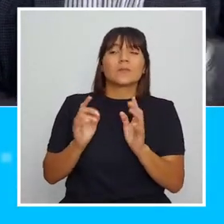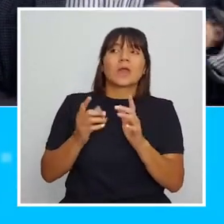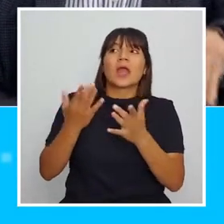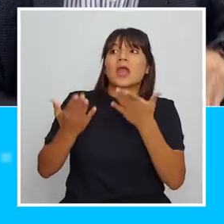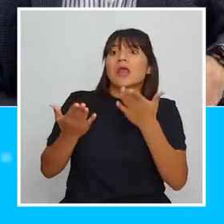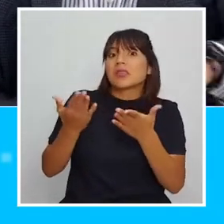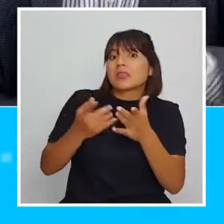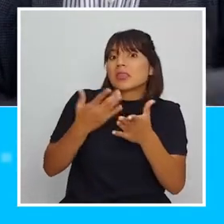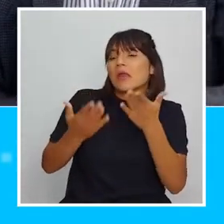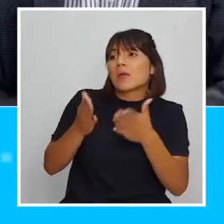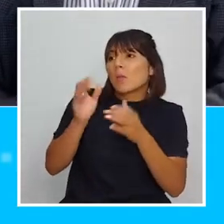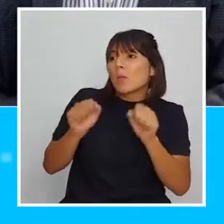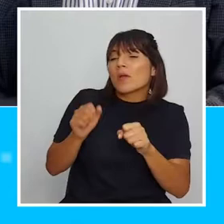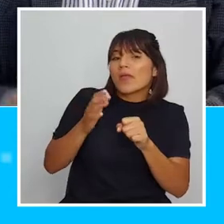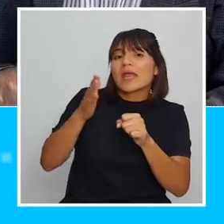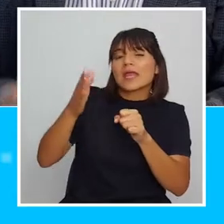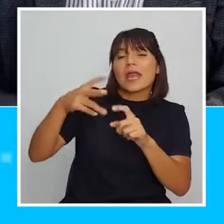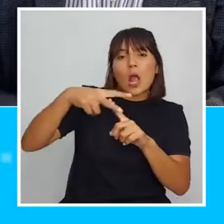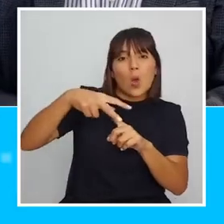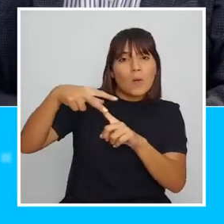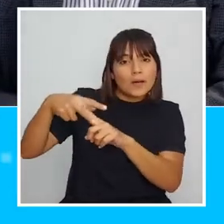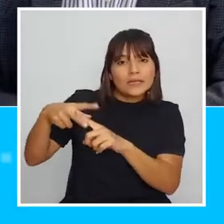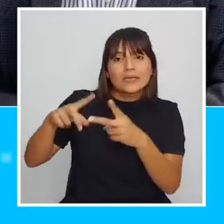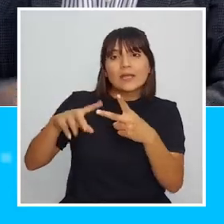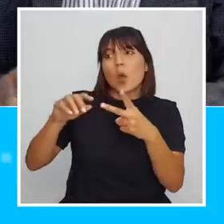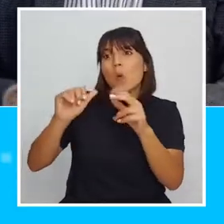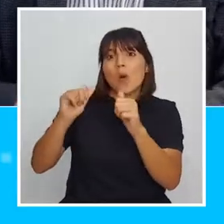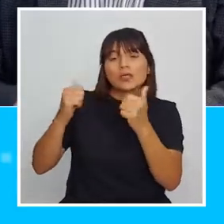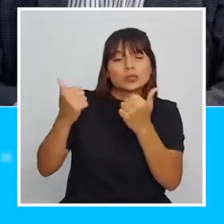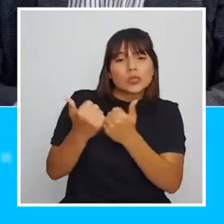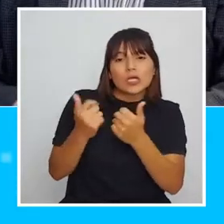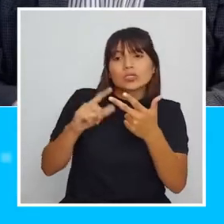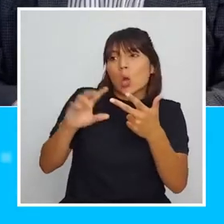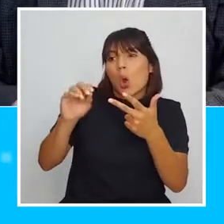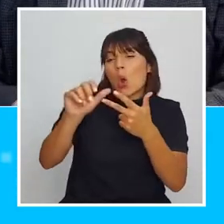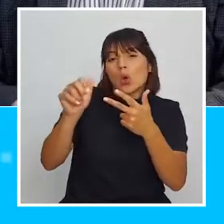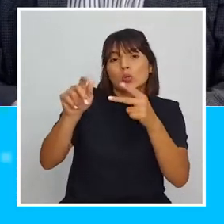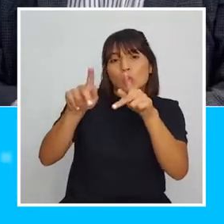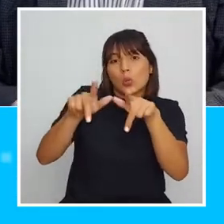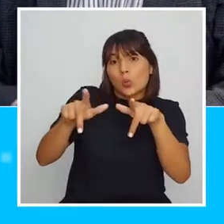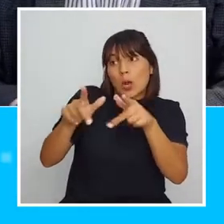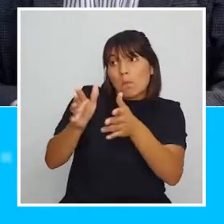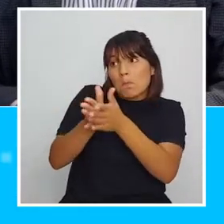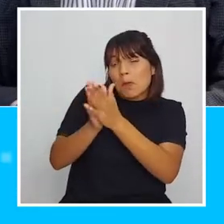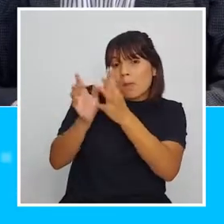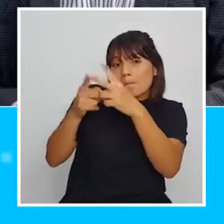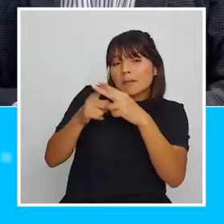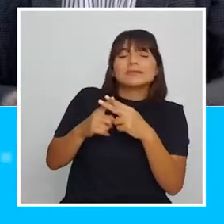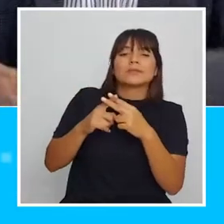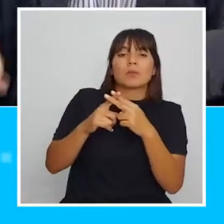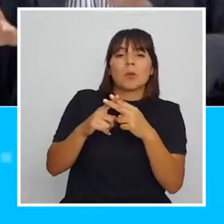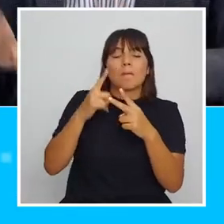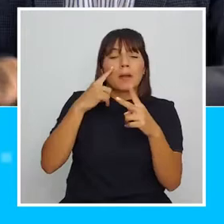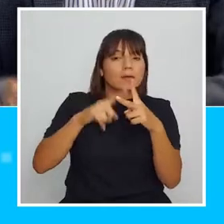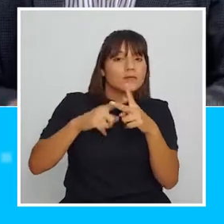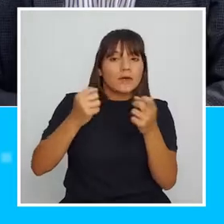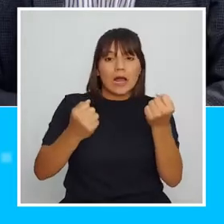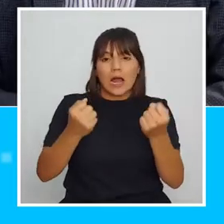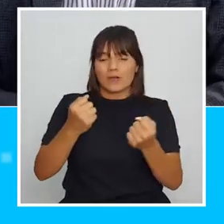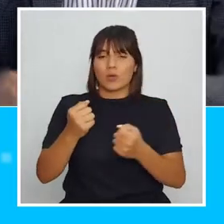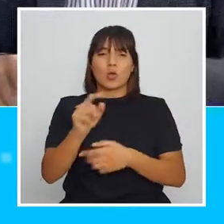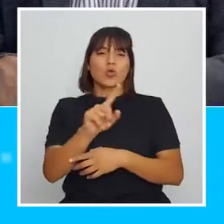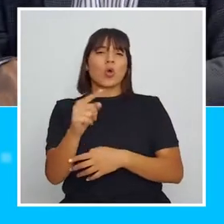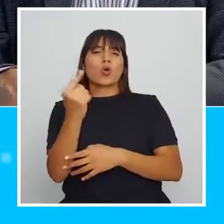Solidarista o la cooperativa Me Ayuda, perfecto. Y entonces no basta con decir, es que me lo financio y ya